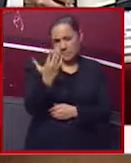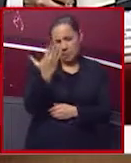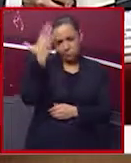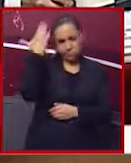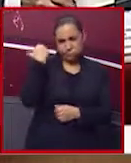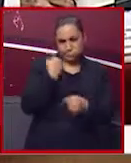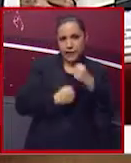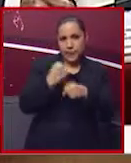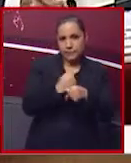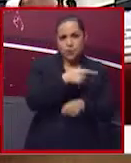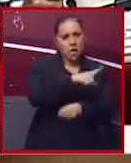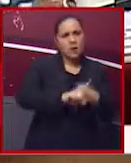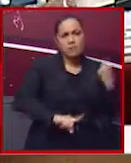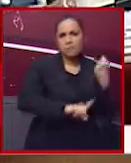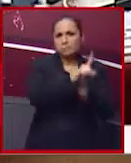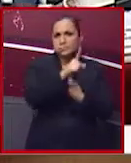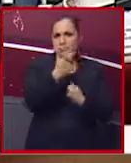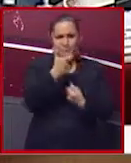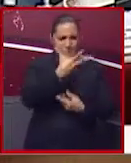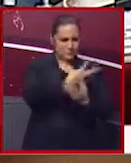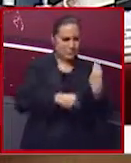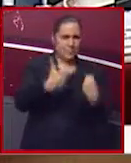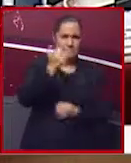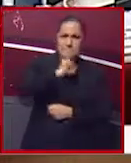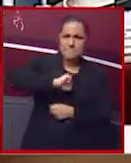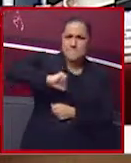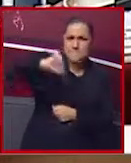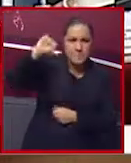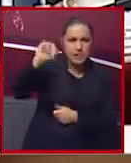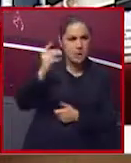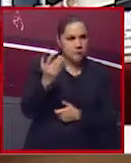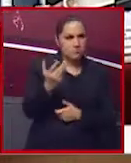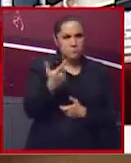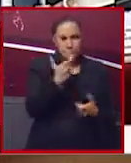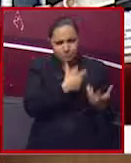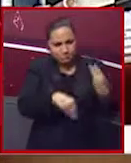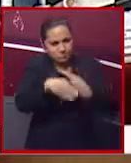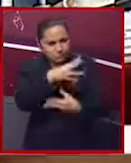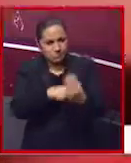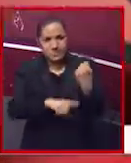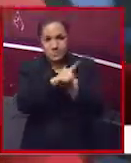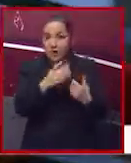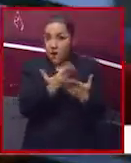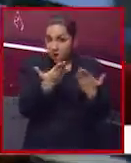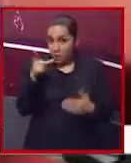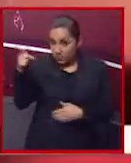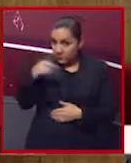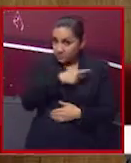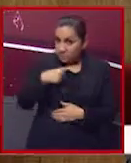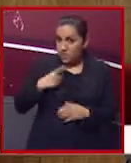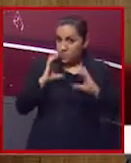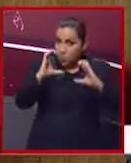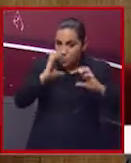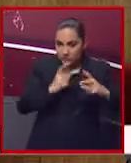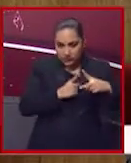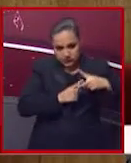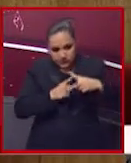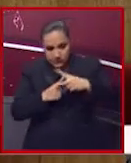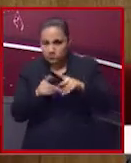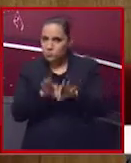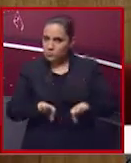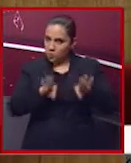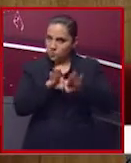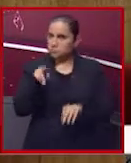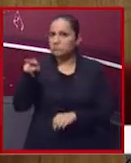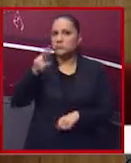año. La apreciación de la situación económica que usted tenga es fundamental. Yo quisiera